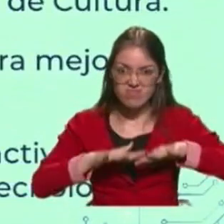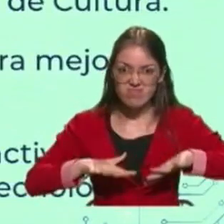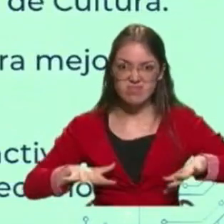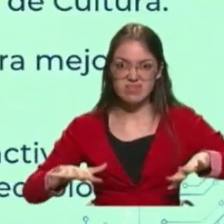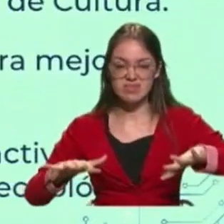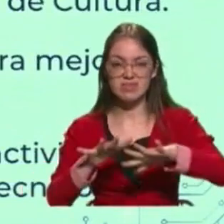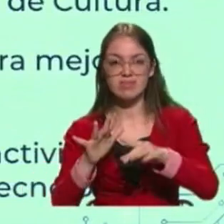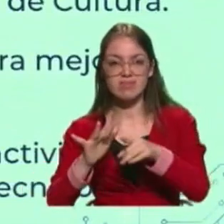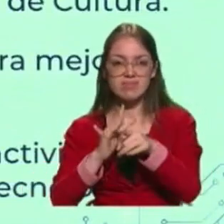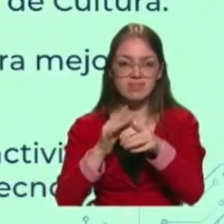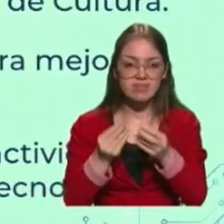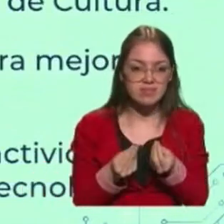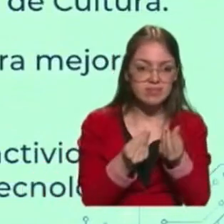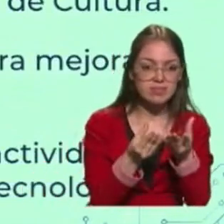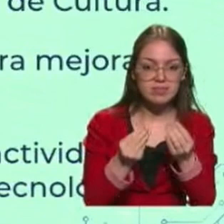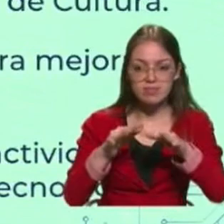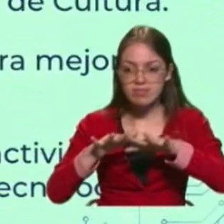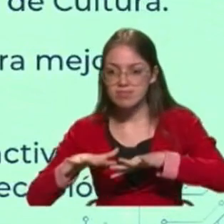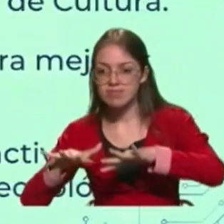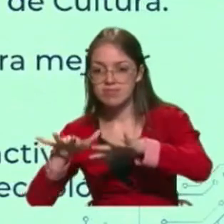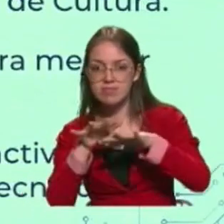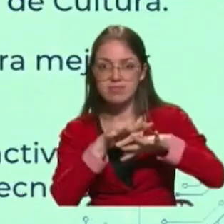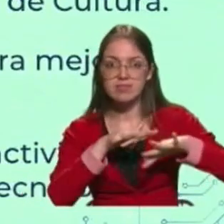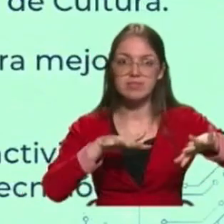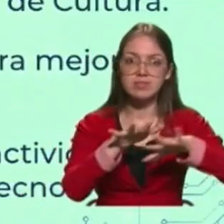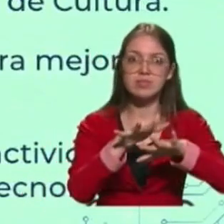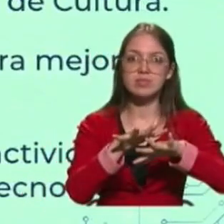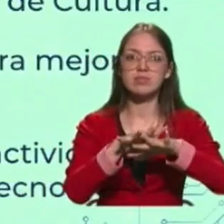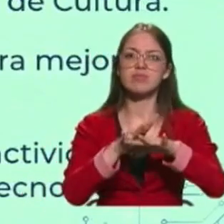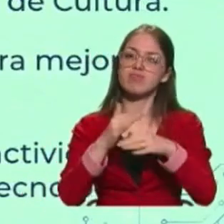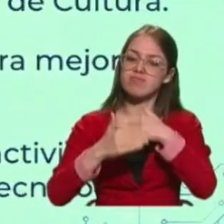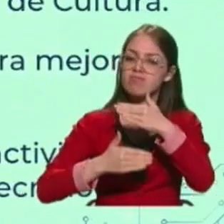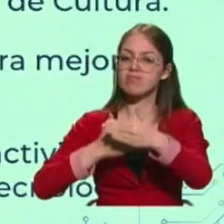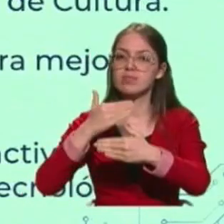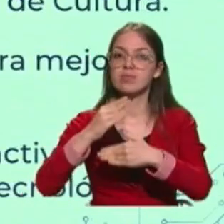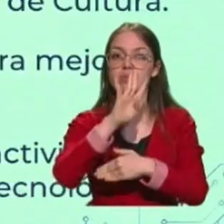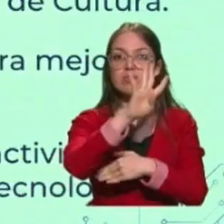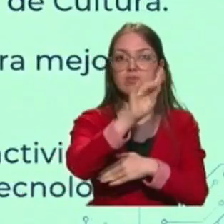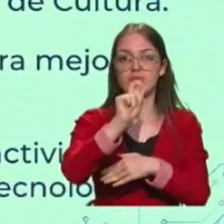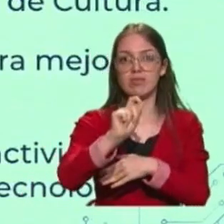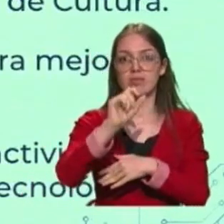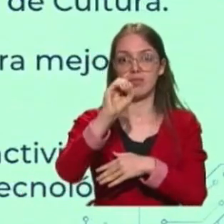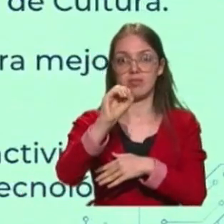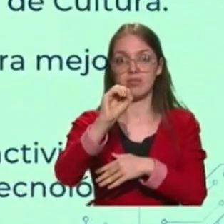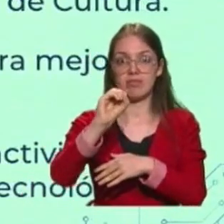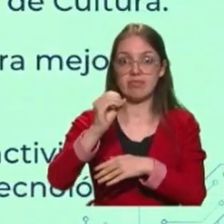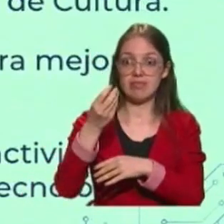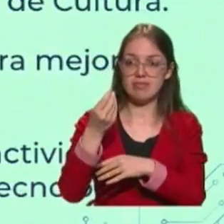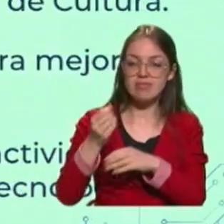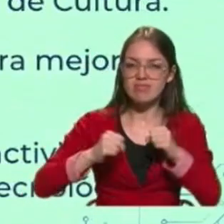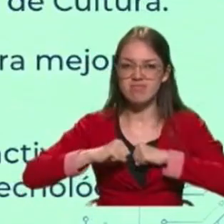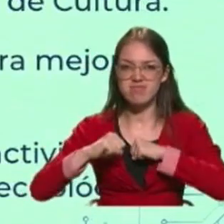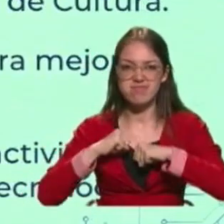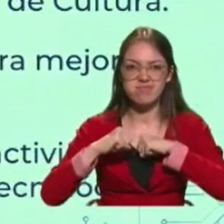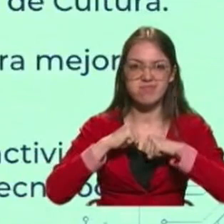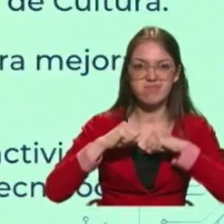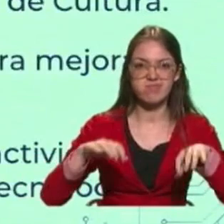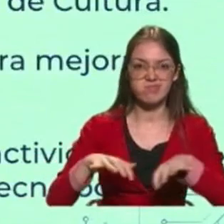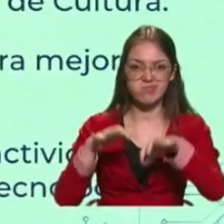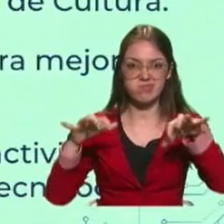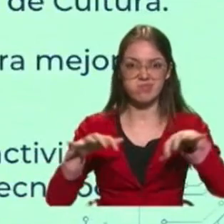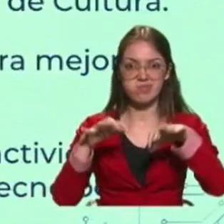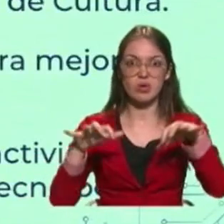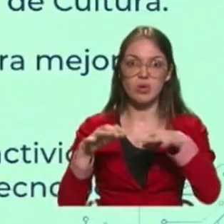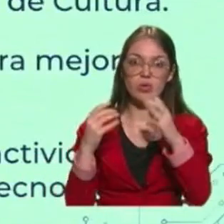espacios en el territorio para procesos 4.0 y actividades de valor tecnológico este es un aporte importante